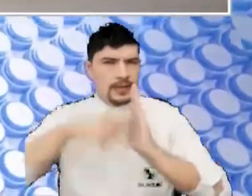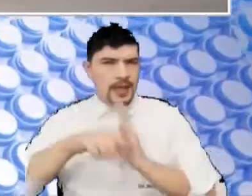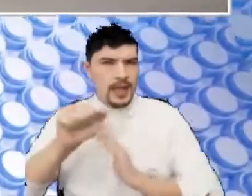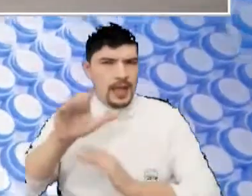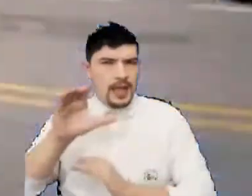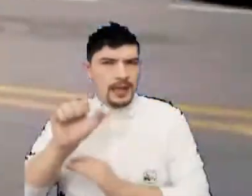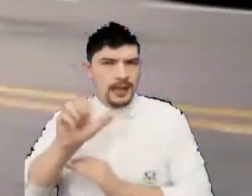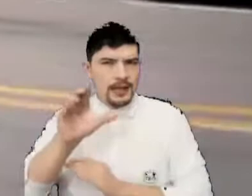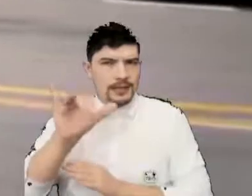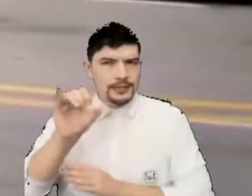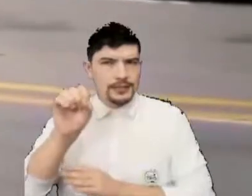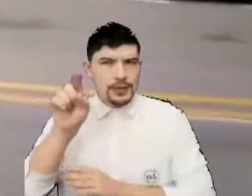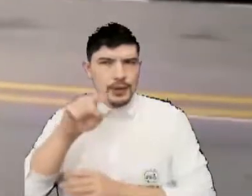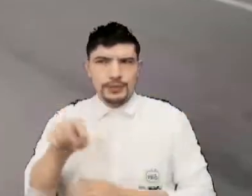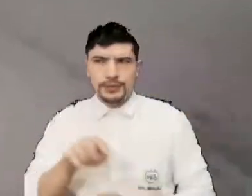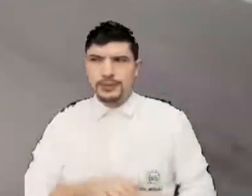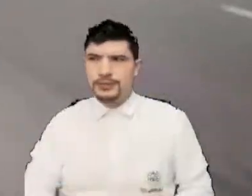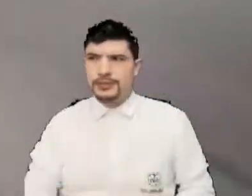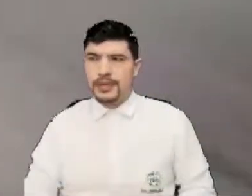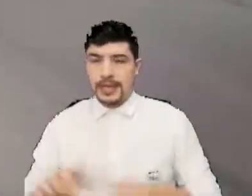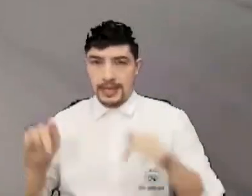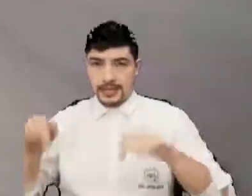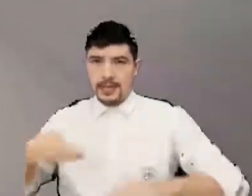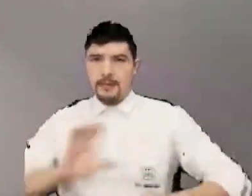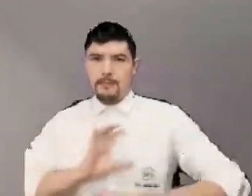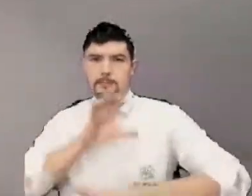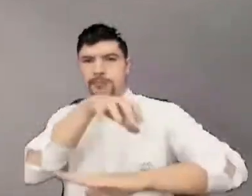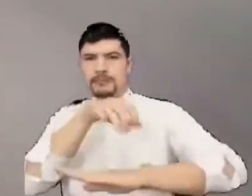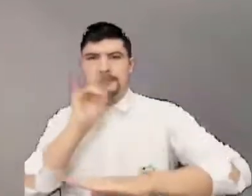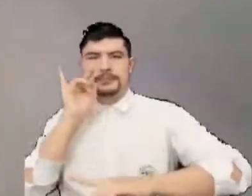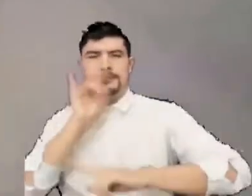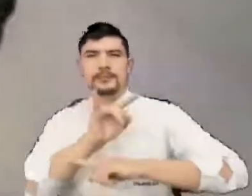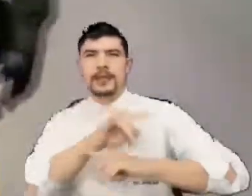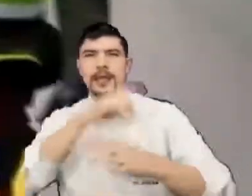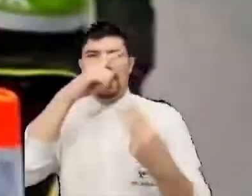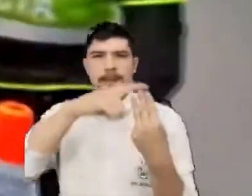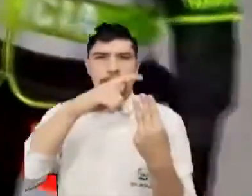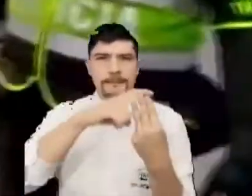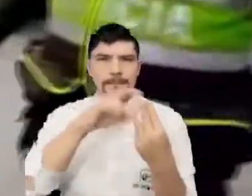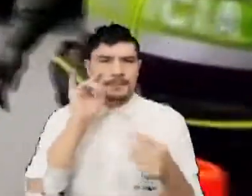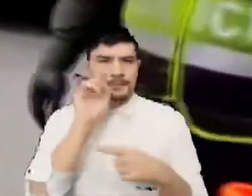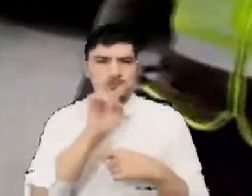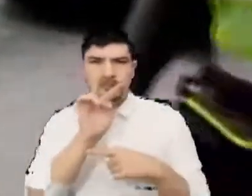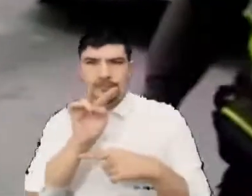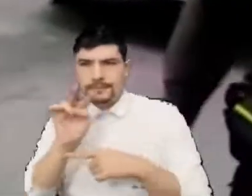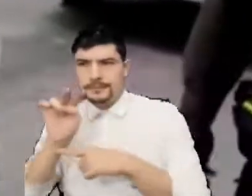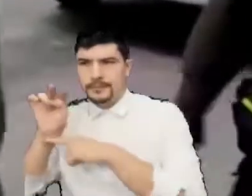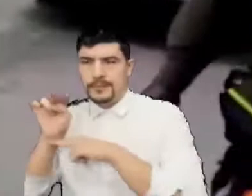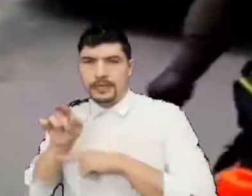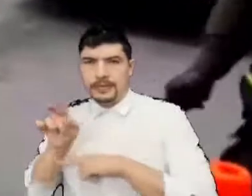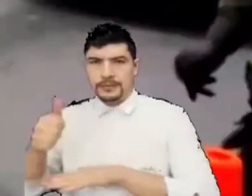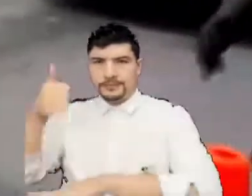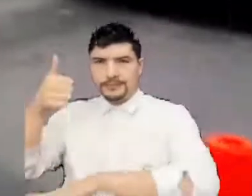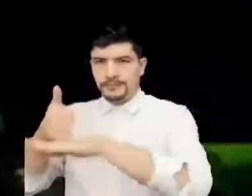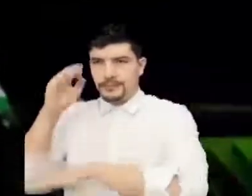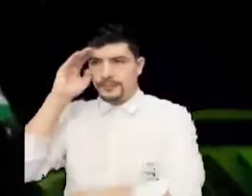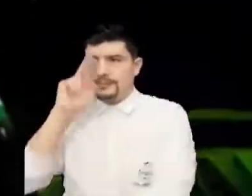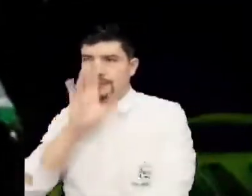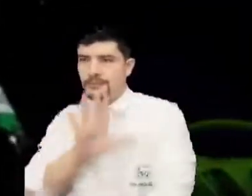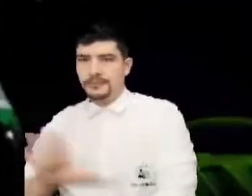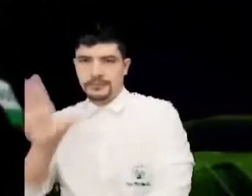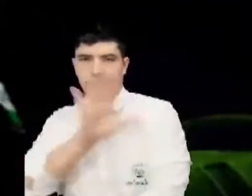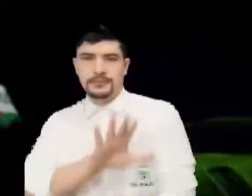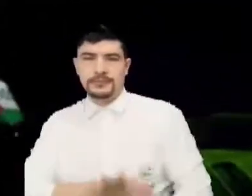este es uno de los puntos que se está llevando a cabo a esta hora, puestos de control por parte de las autoridades. Así como se ve a esta